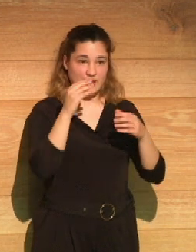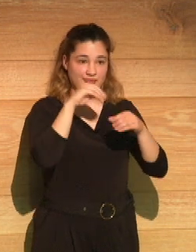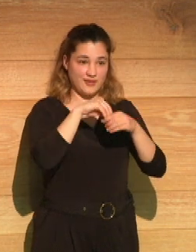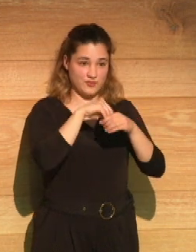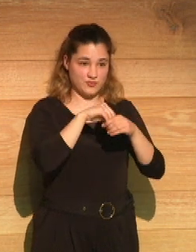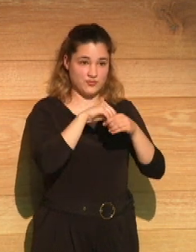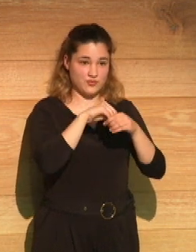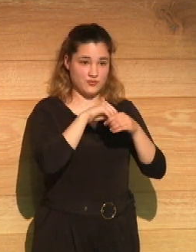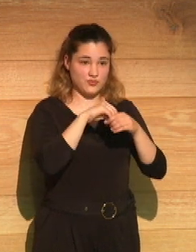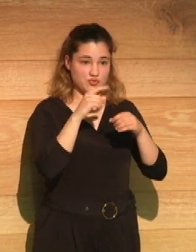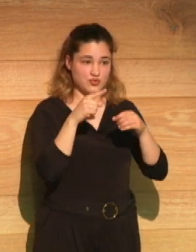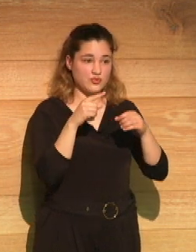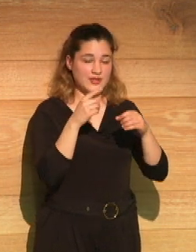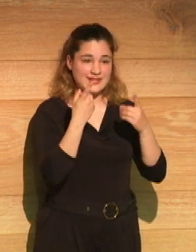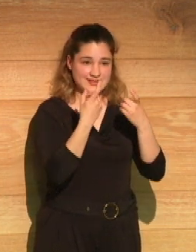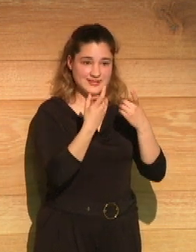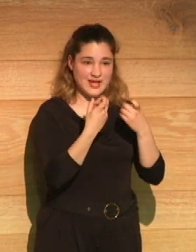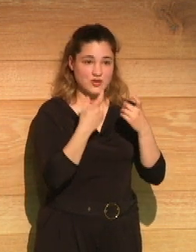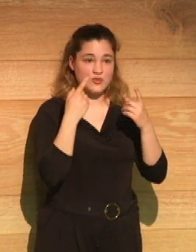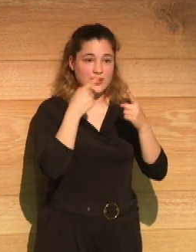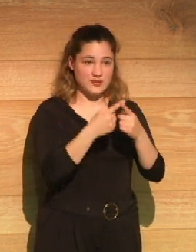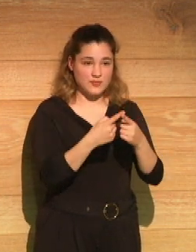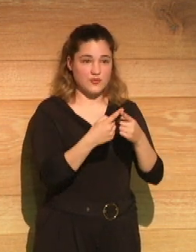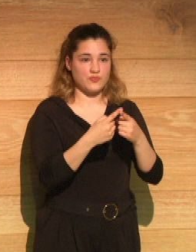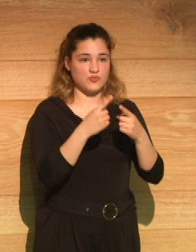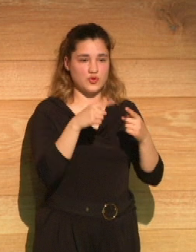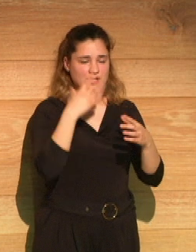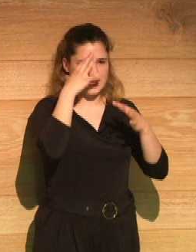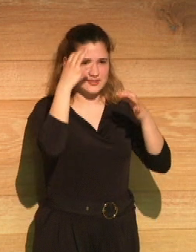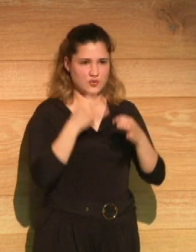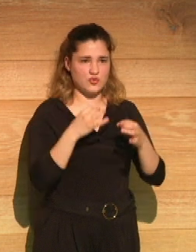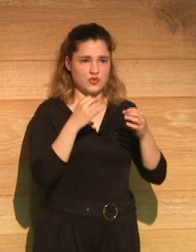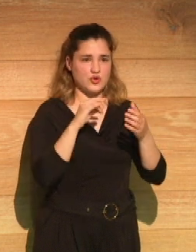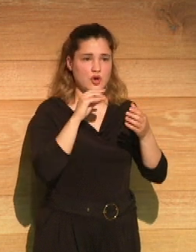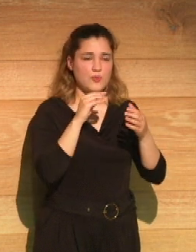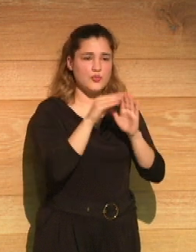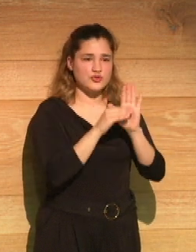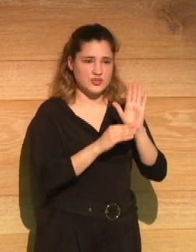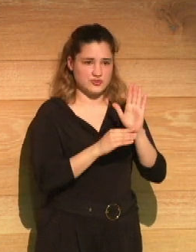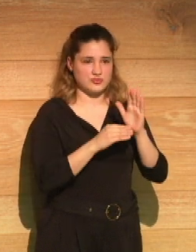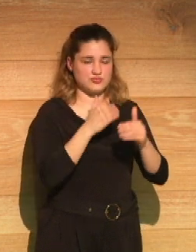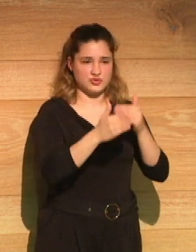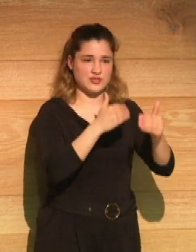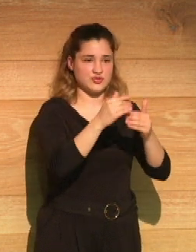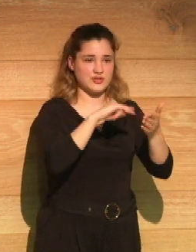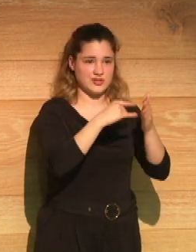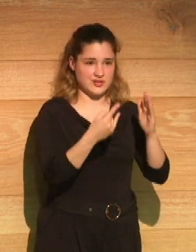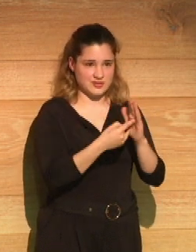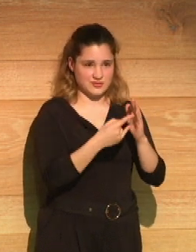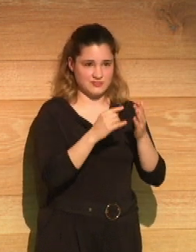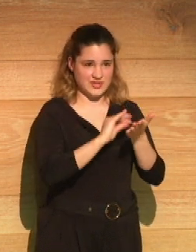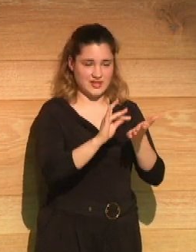asegurarnos que estos procesos de digitalización en los museos puedan darse. A